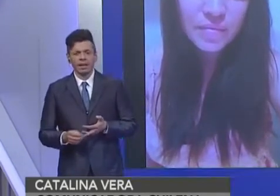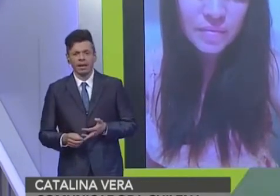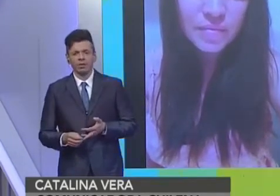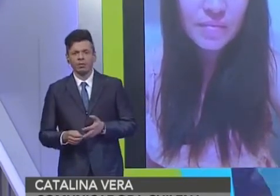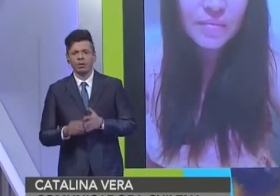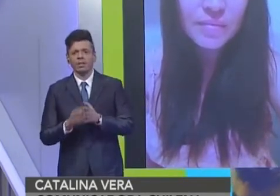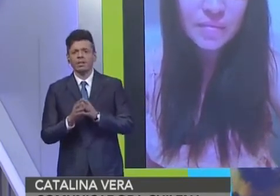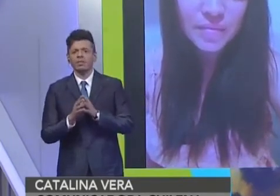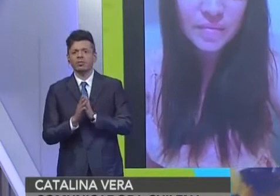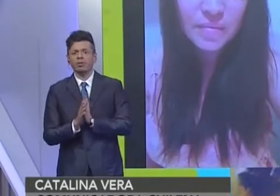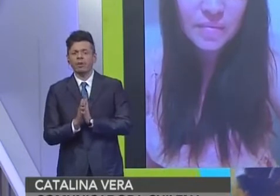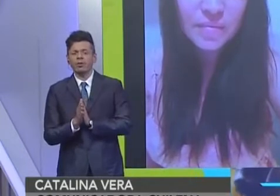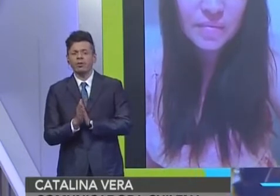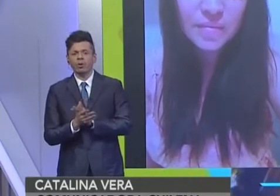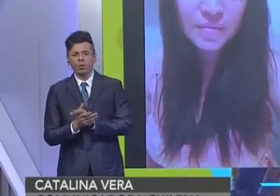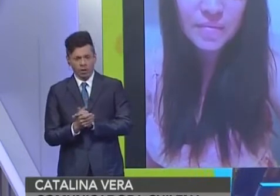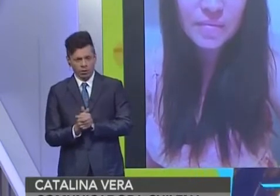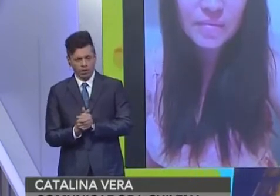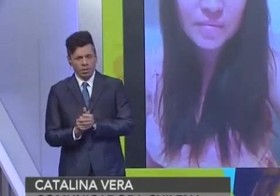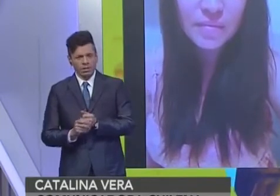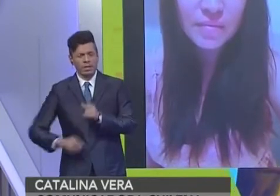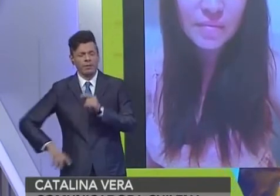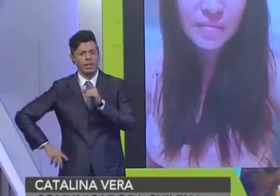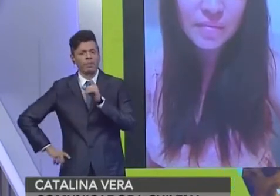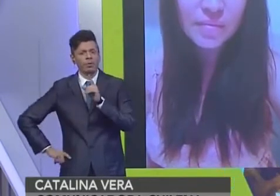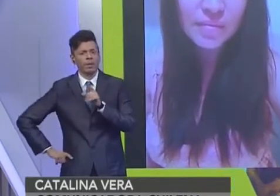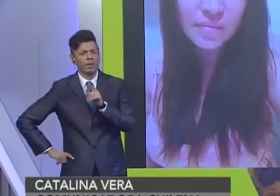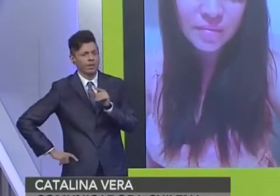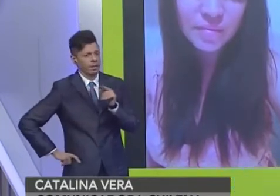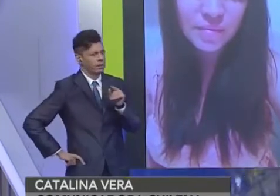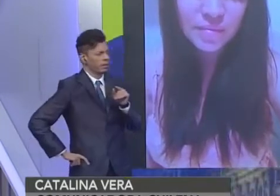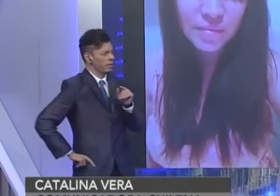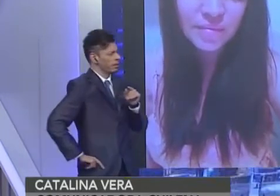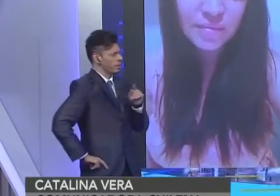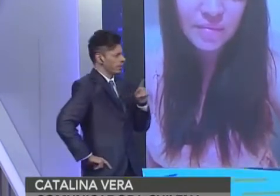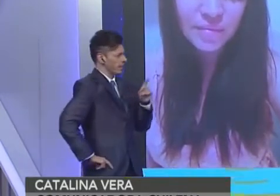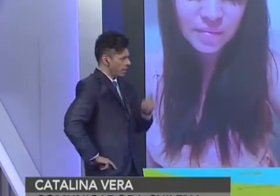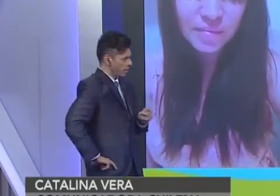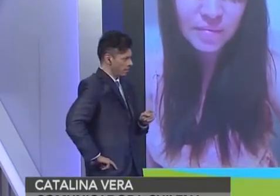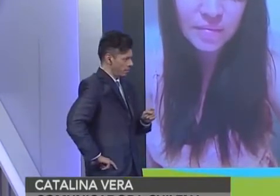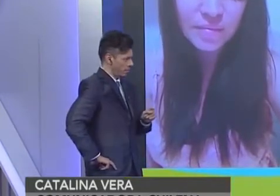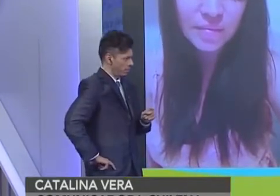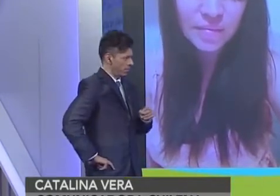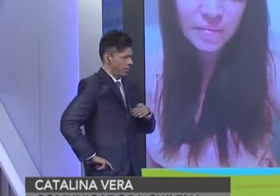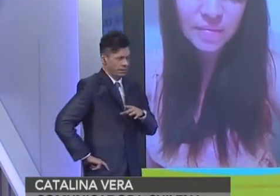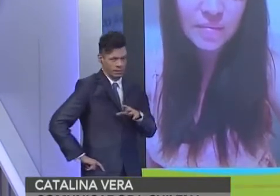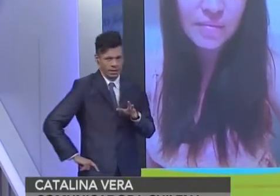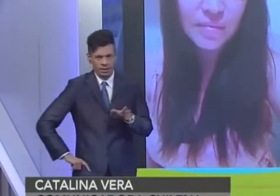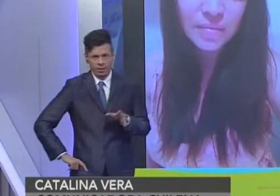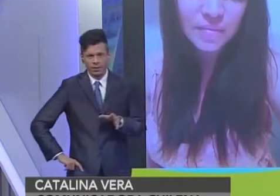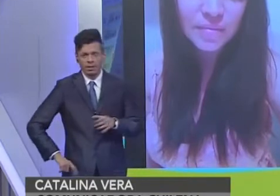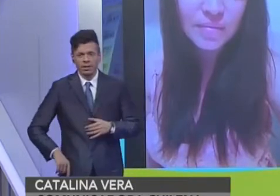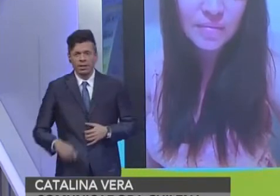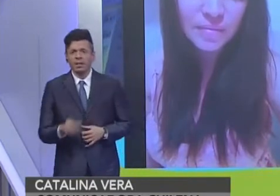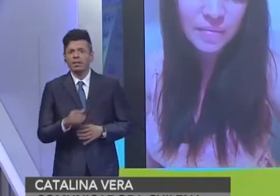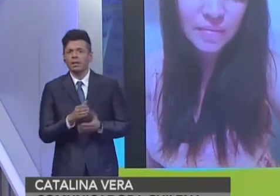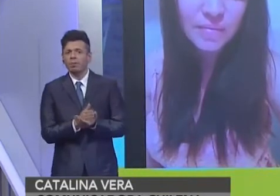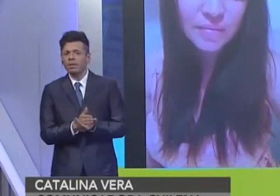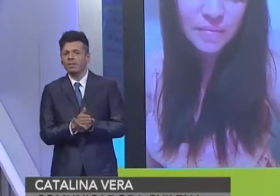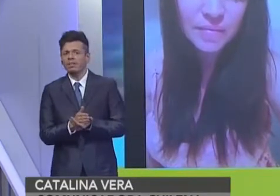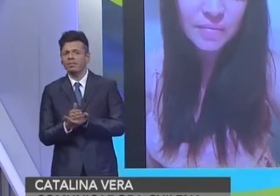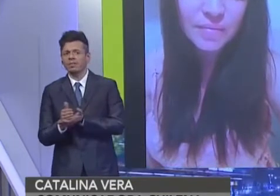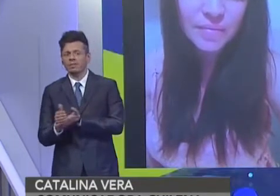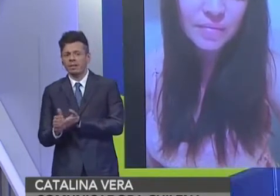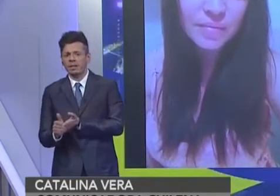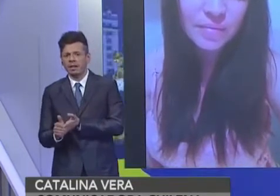hayan relajado, porque si yo mal no recuerdo, Chile venía muy bien hasta antes de Semana Santa, primeras semanas de abril, y